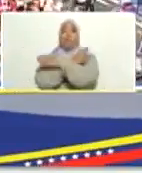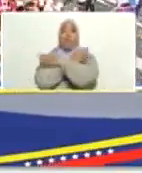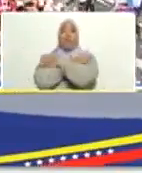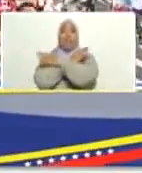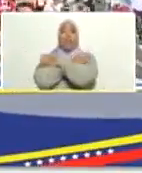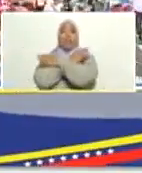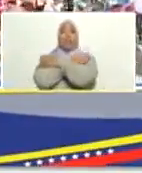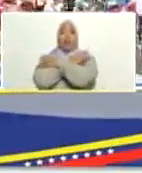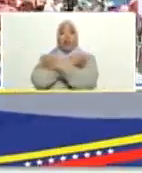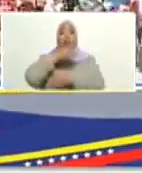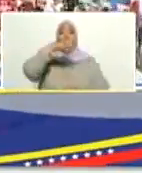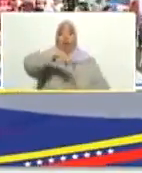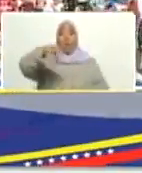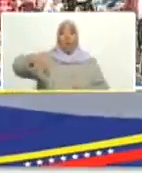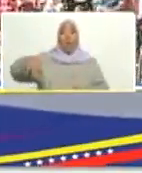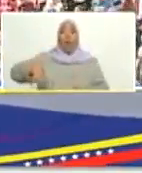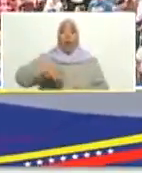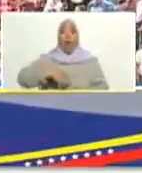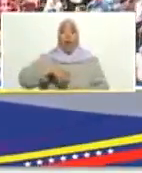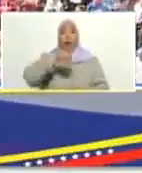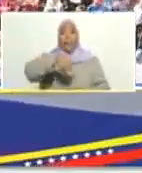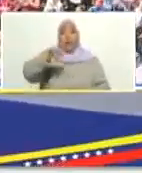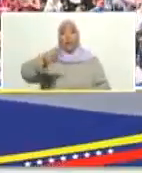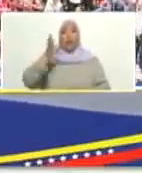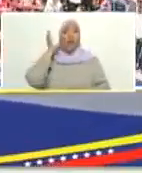pueblo consciente, patriota!